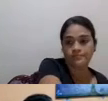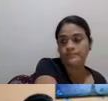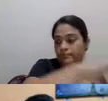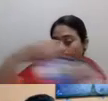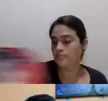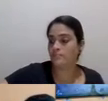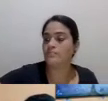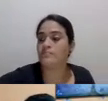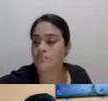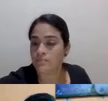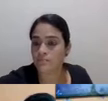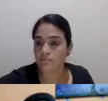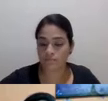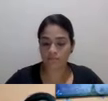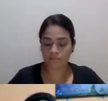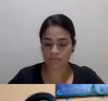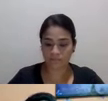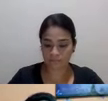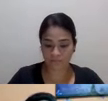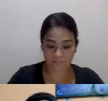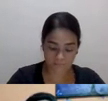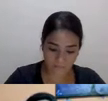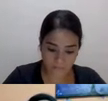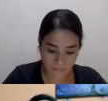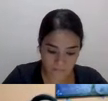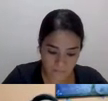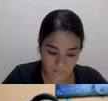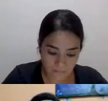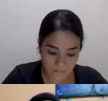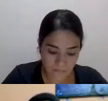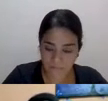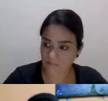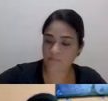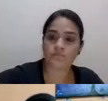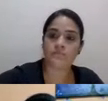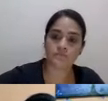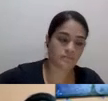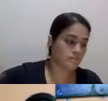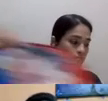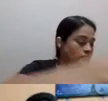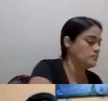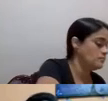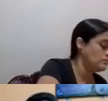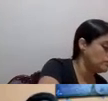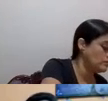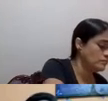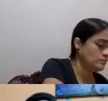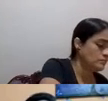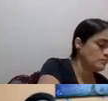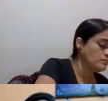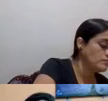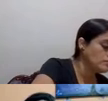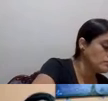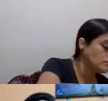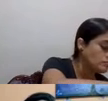de asistencia. Puede ser el recurso de asistencia, puede ser una carpeta que tenga todos los recursos, puede